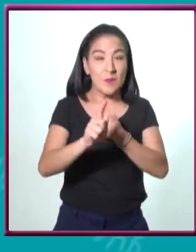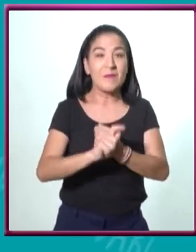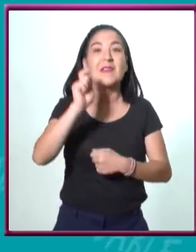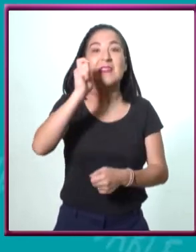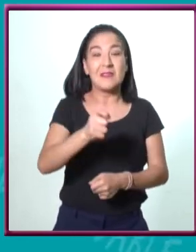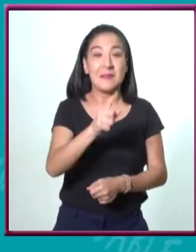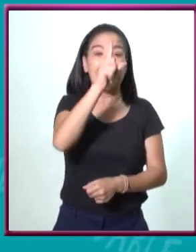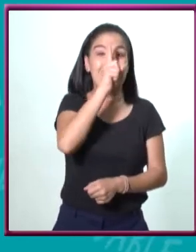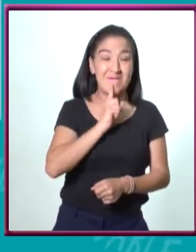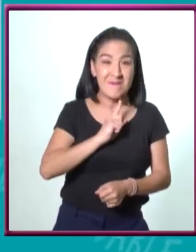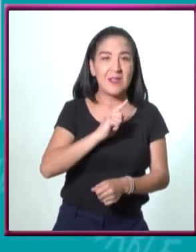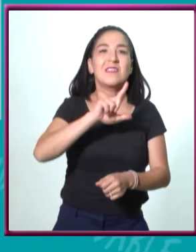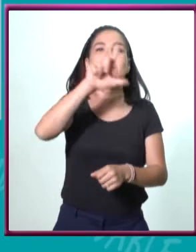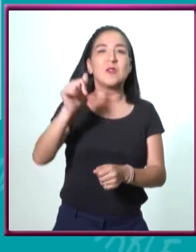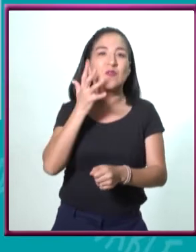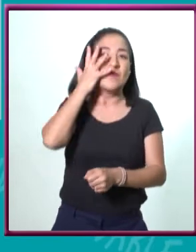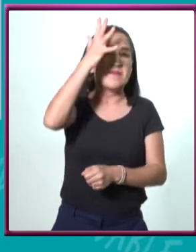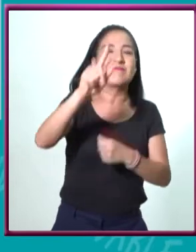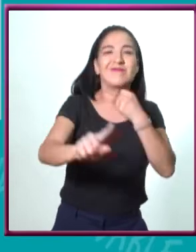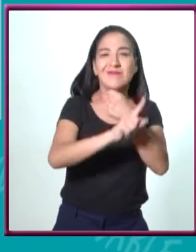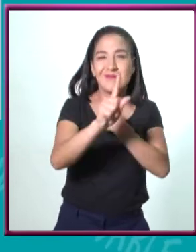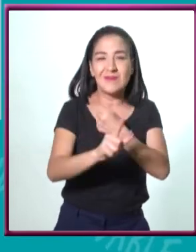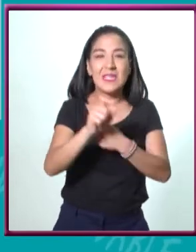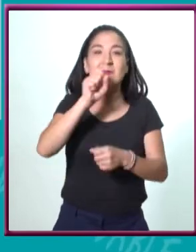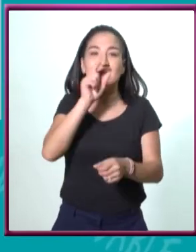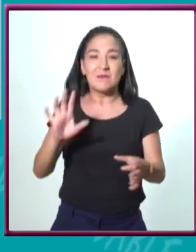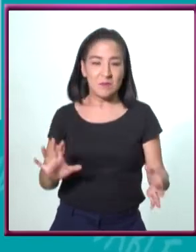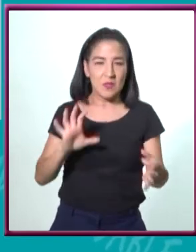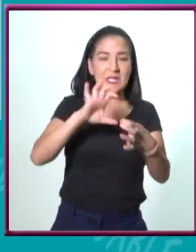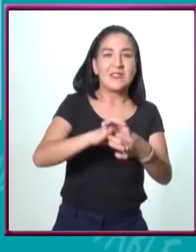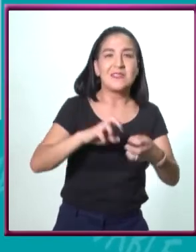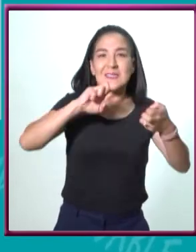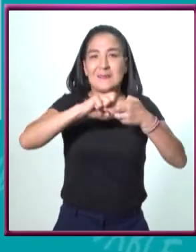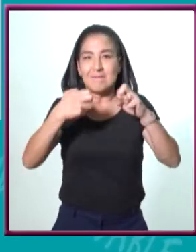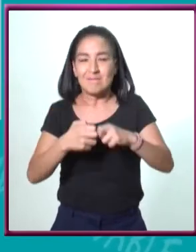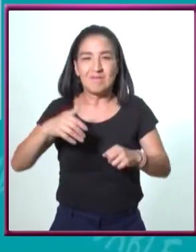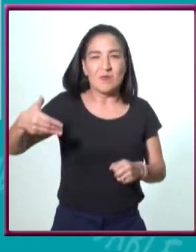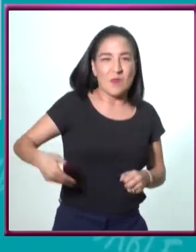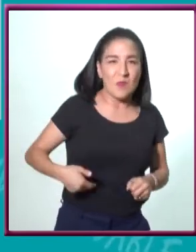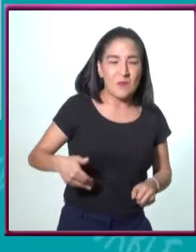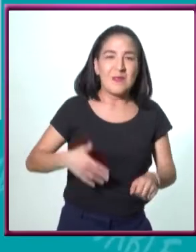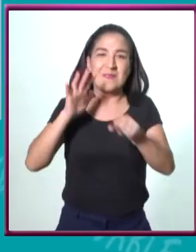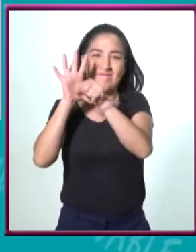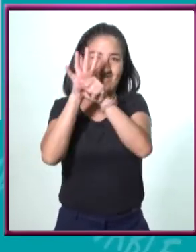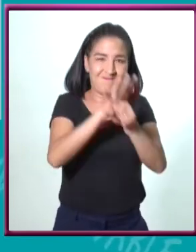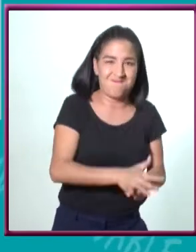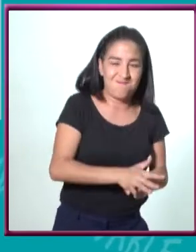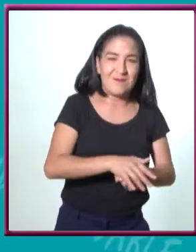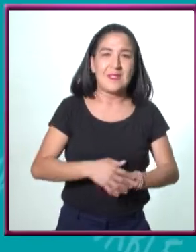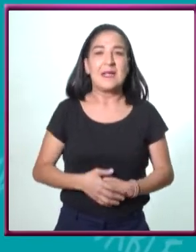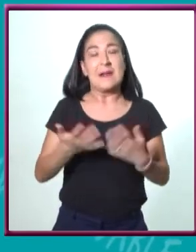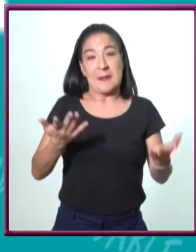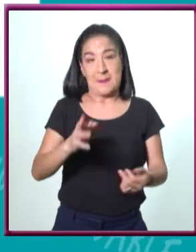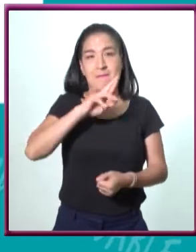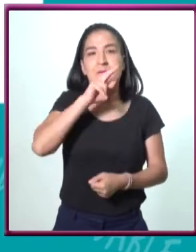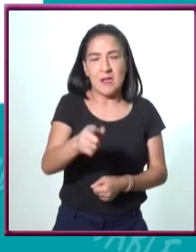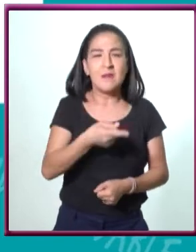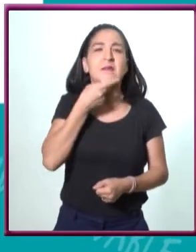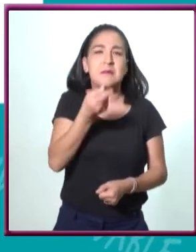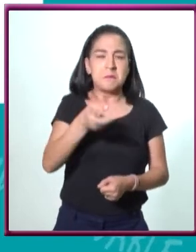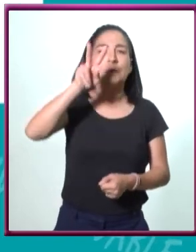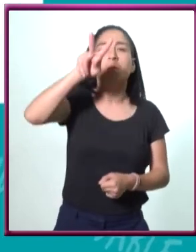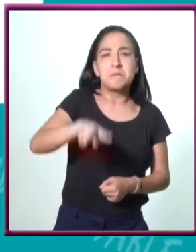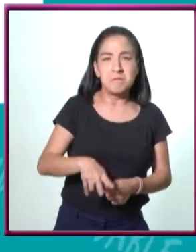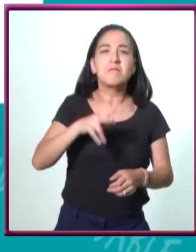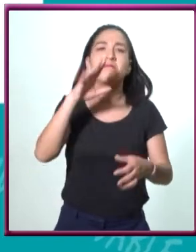problema es que las mentiras generan conflictos y vienen acompañadas de ansiedad, culpa y depresión. Lo mejor es hablar